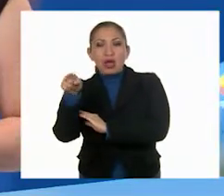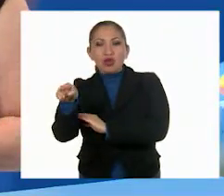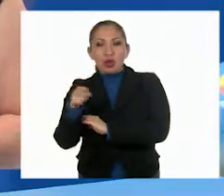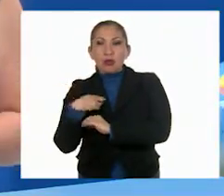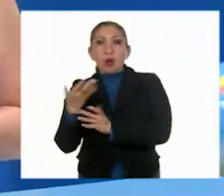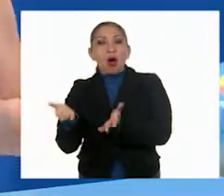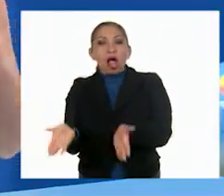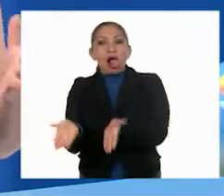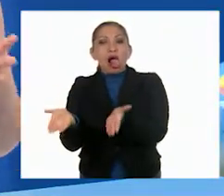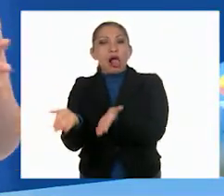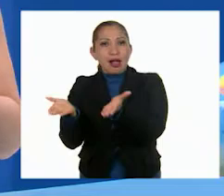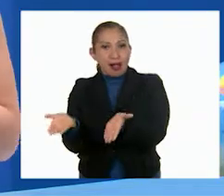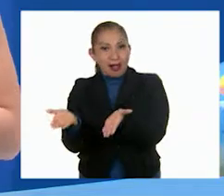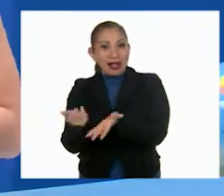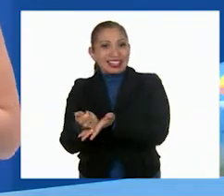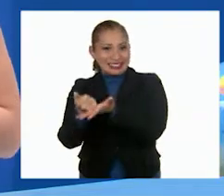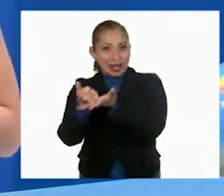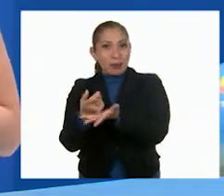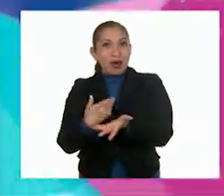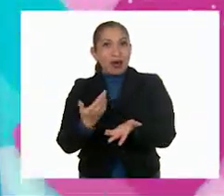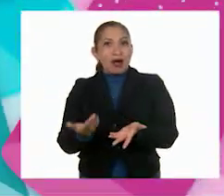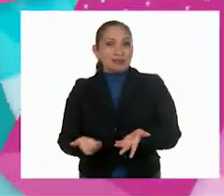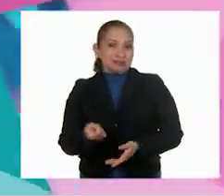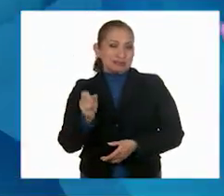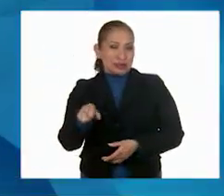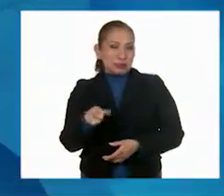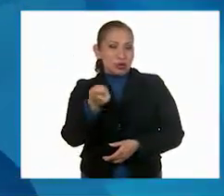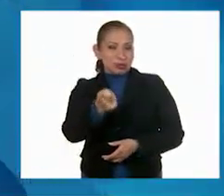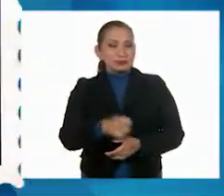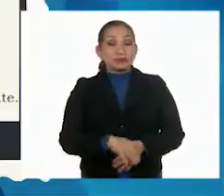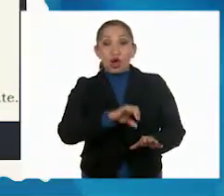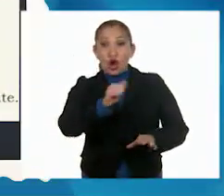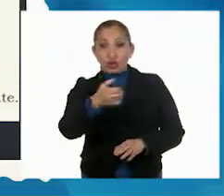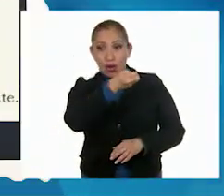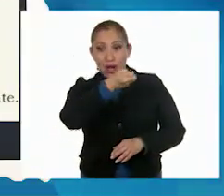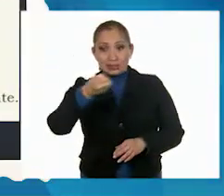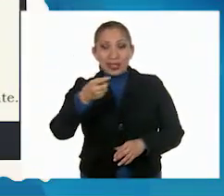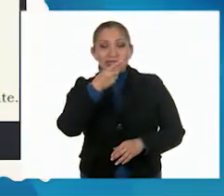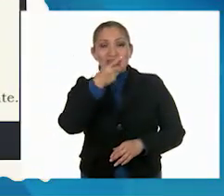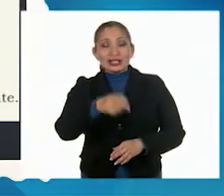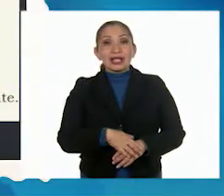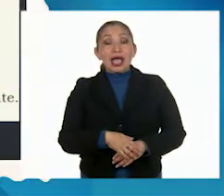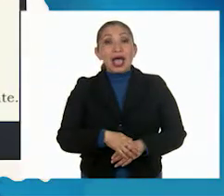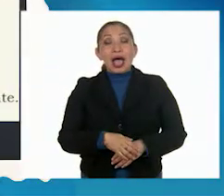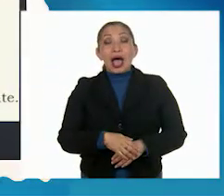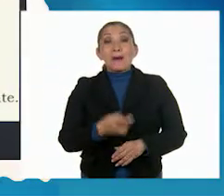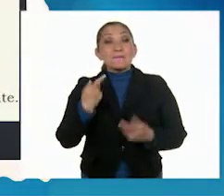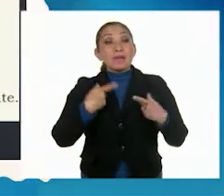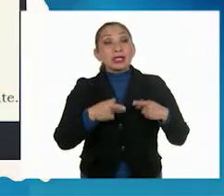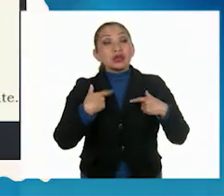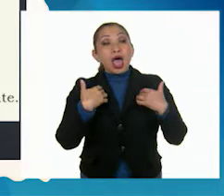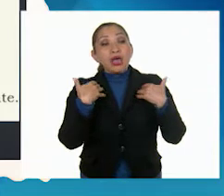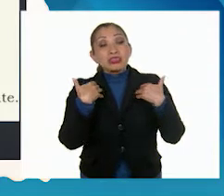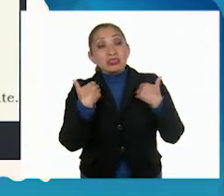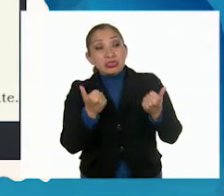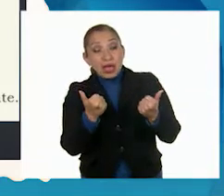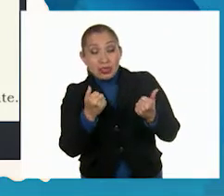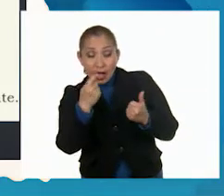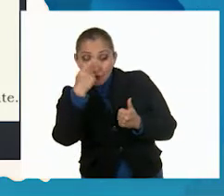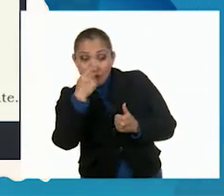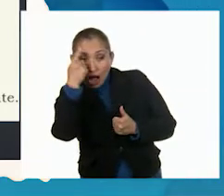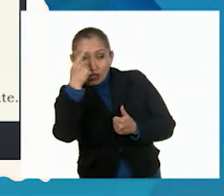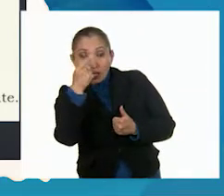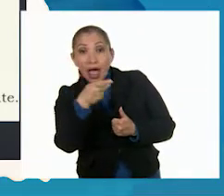Muy bien. Otro ejemplo que viene en el libro de texto sería, al buen entendedor, pocas palabras. ¿Recuerdas